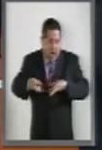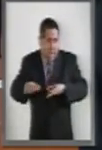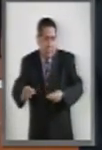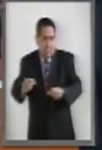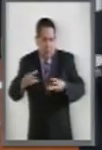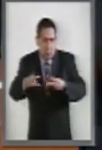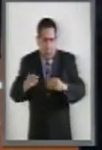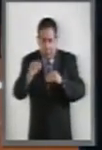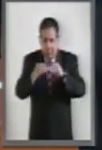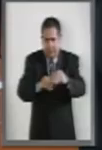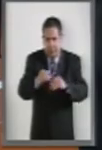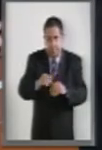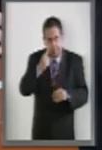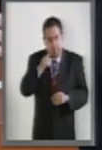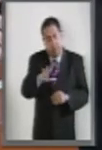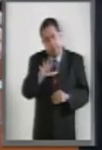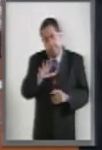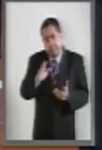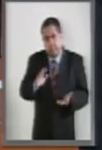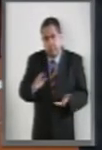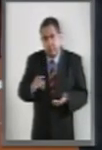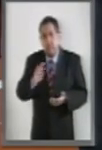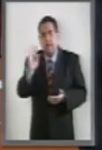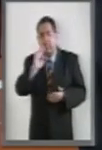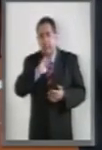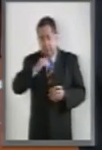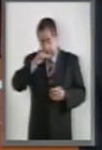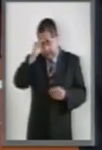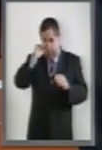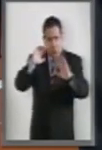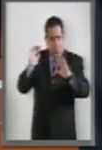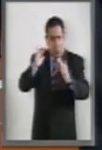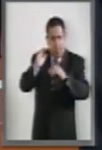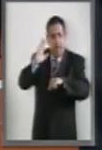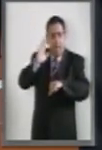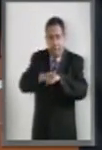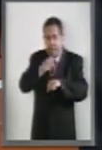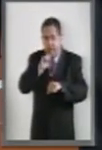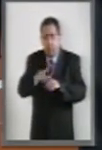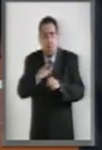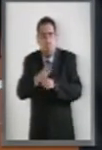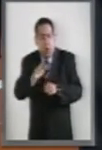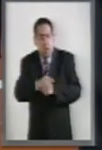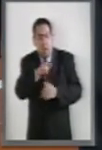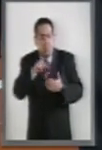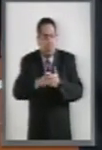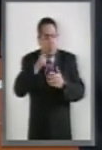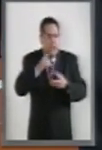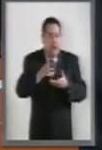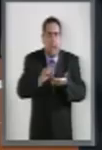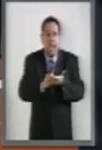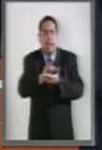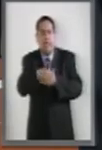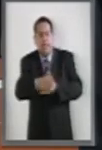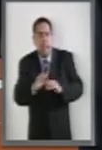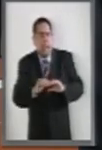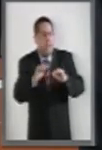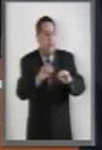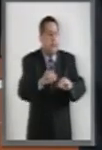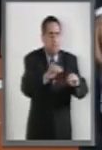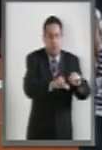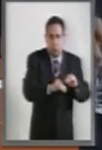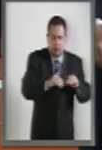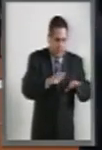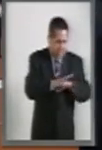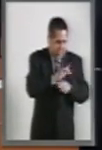la infraestructura ha sido notable. Y si uno toma en consideración además los espacios que para efectos de inversión las reformas